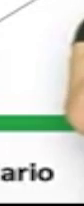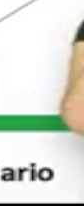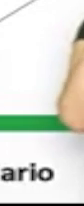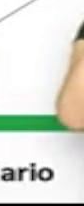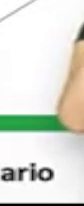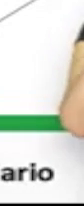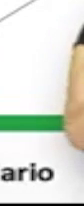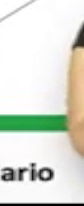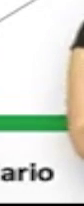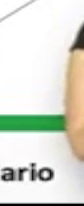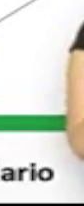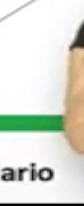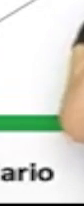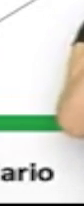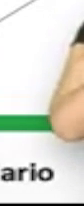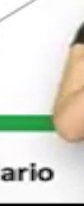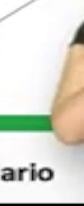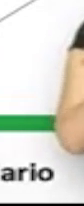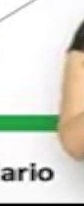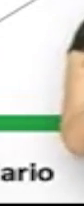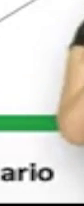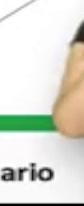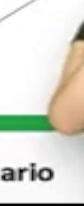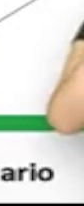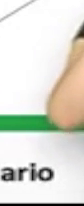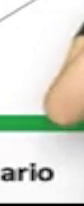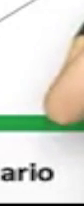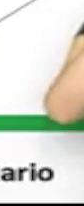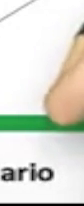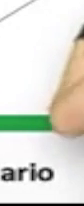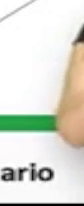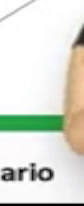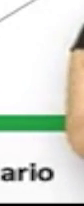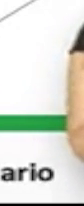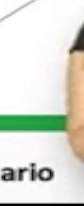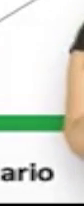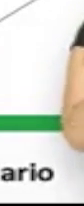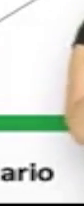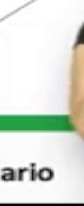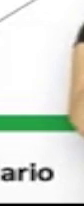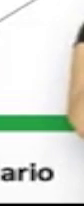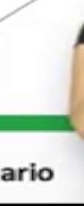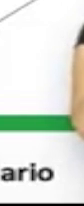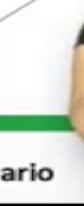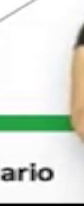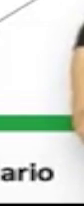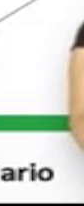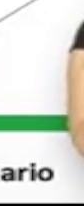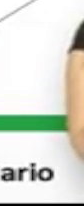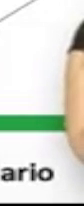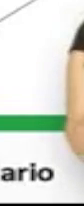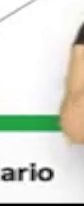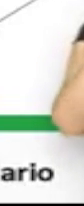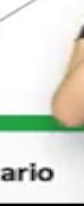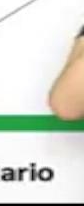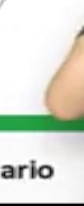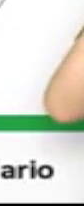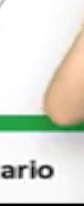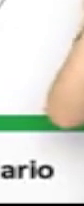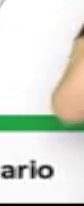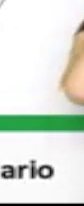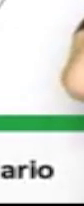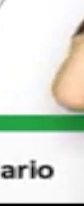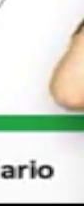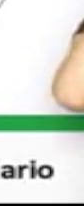1 en alaquines 2 en cerritos y una persona más en el municipio de villa de juárez pasamos a la